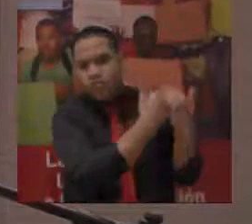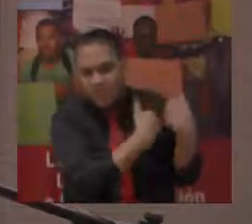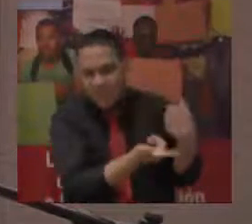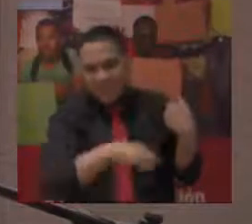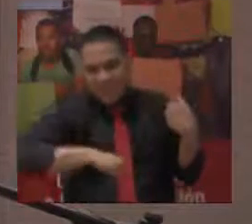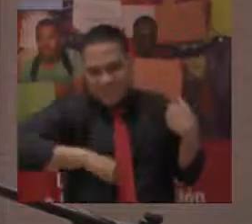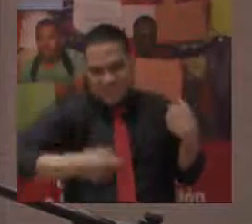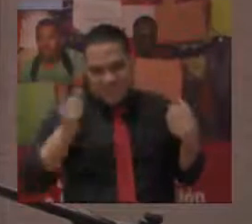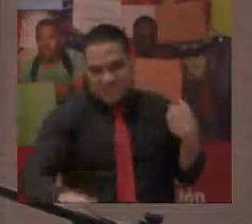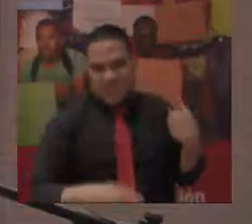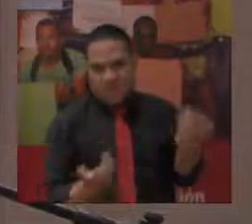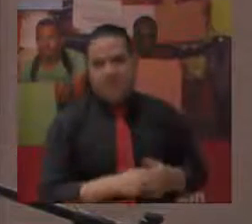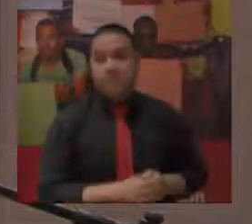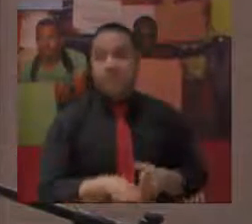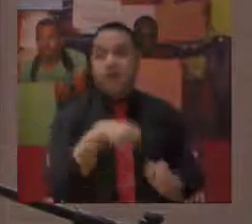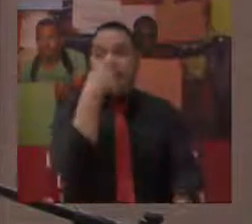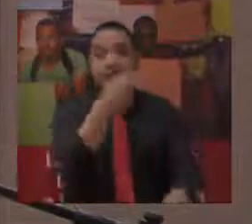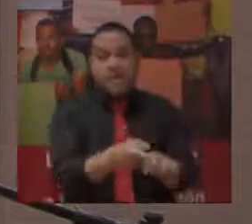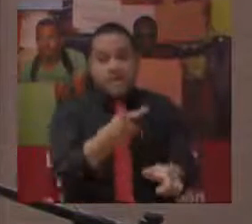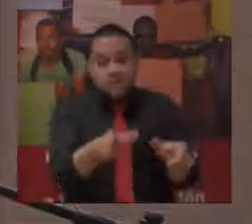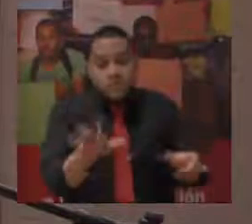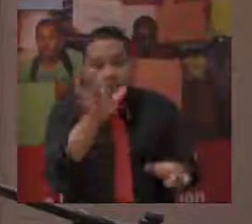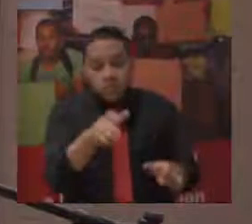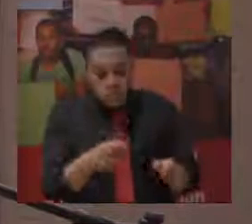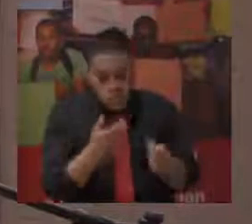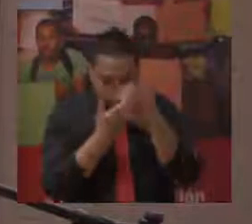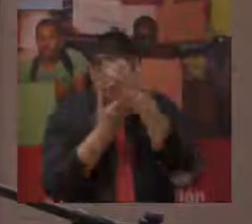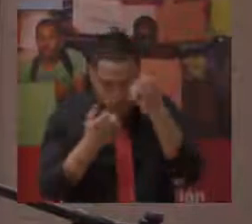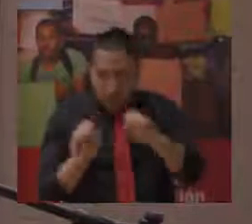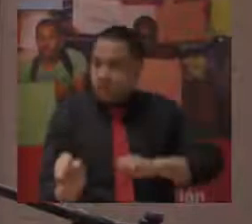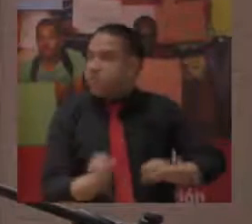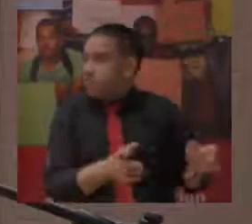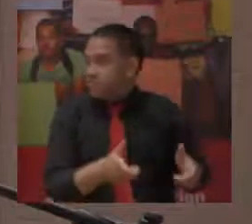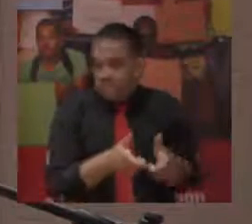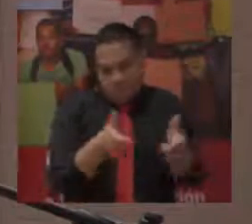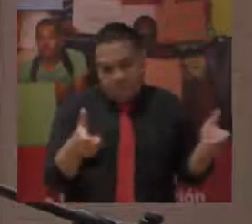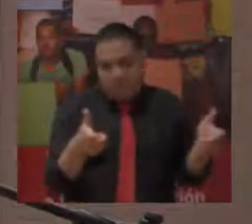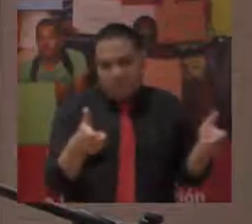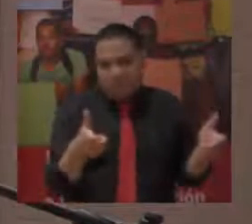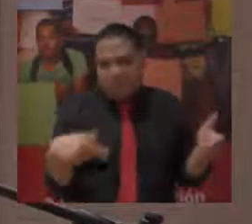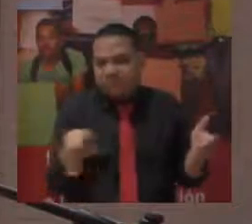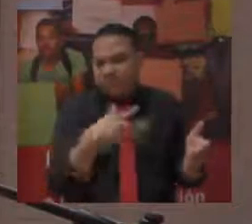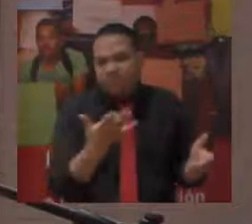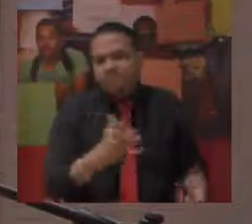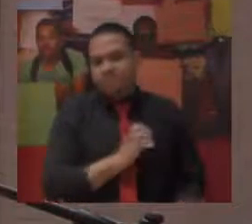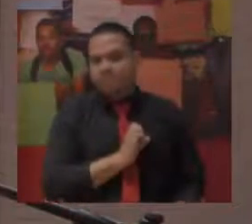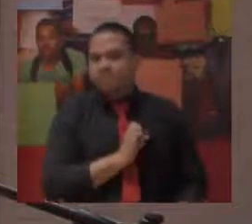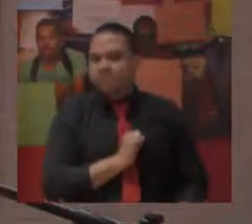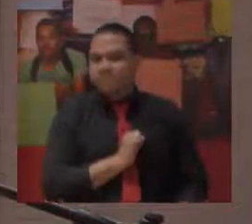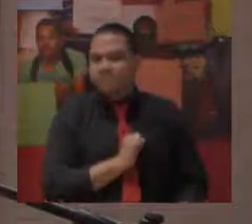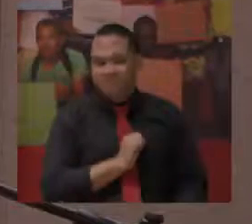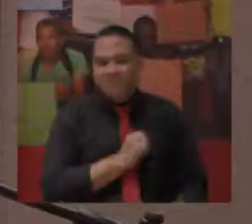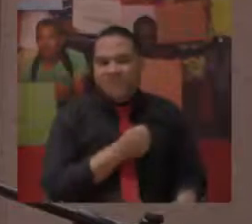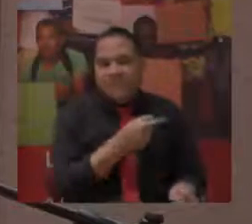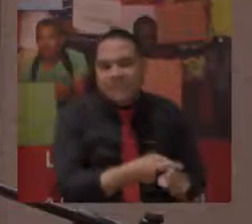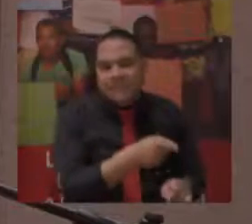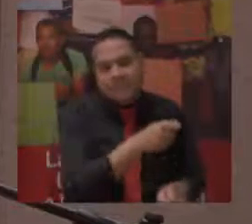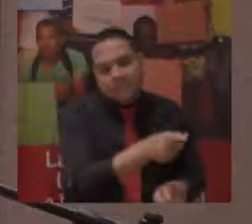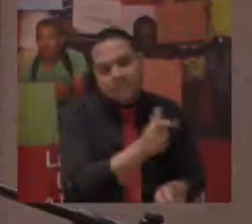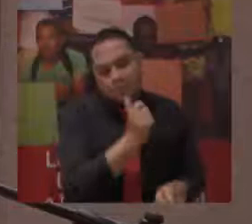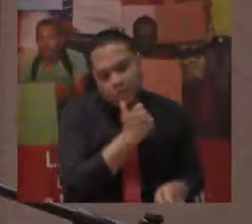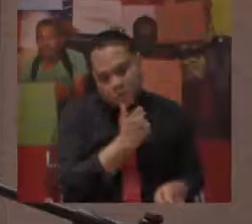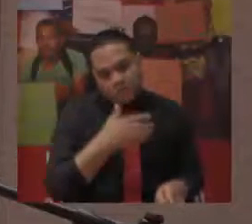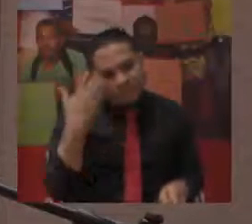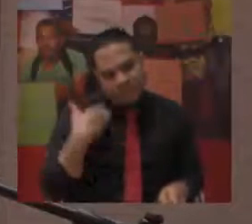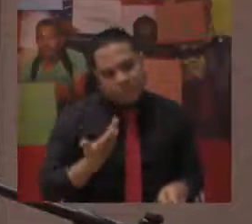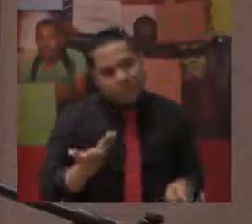La diferencia entre los desmovilizados y la gran mayoría de nosotros es que desafortunadamente ellos estuvieron en el mal momento,